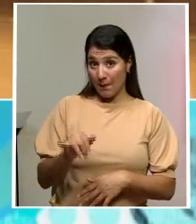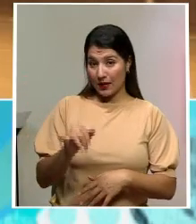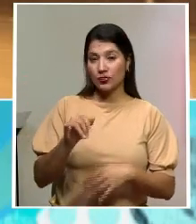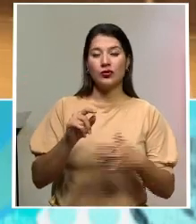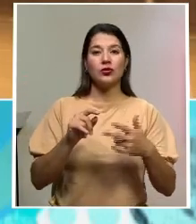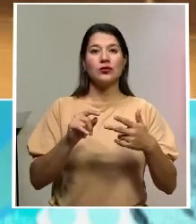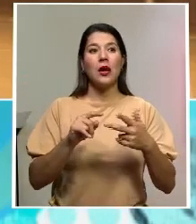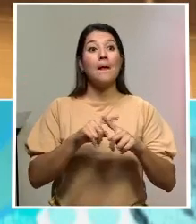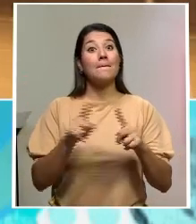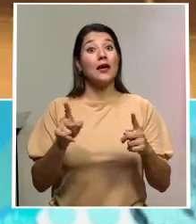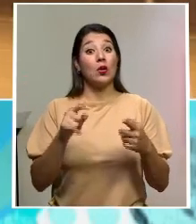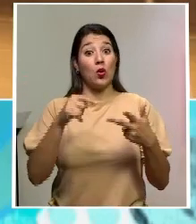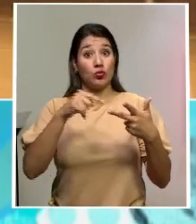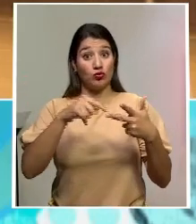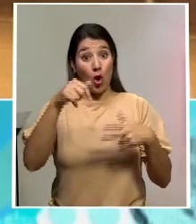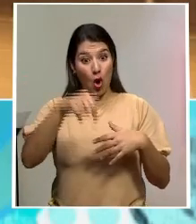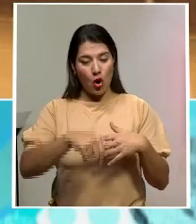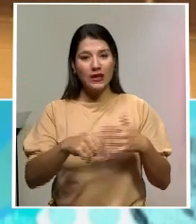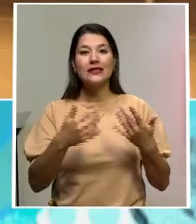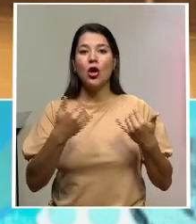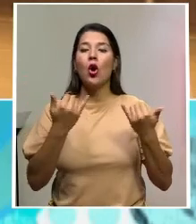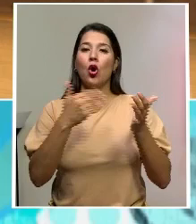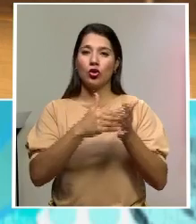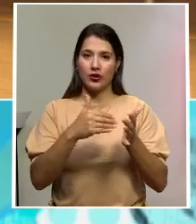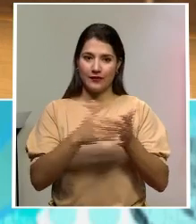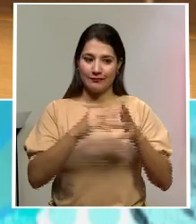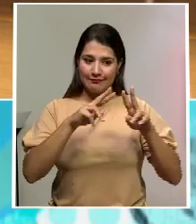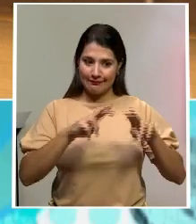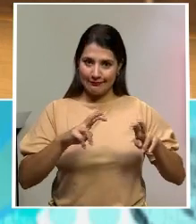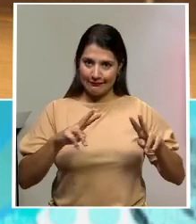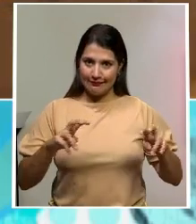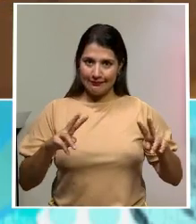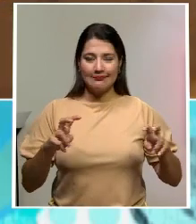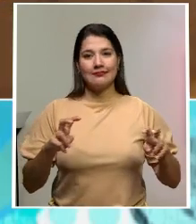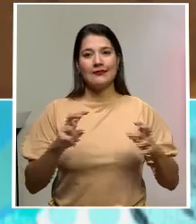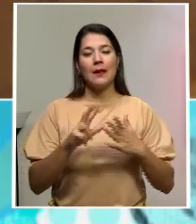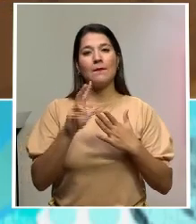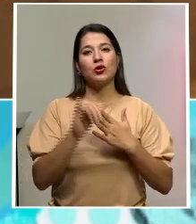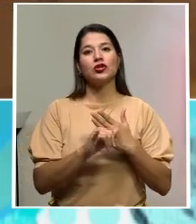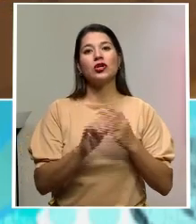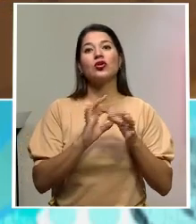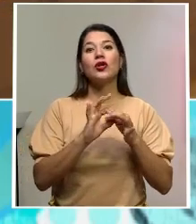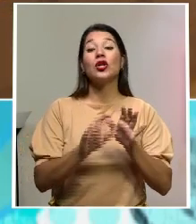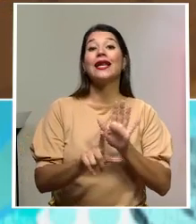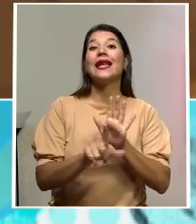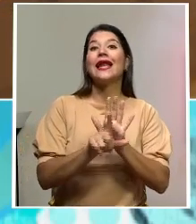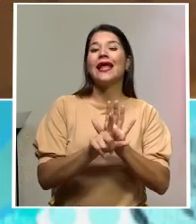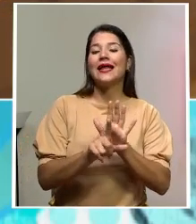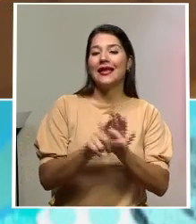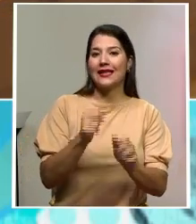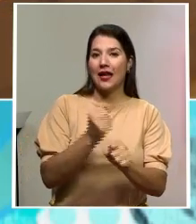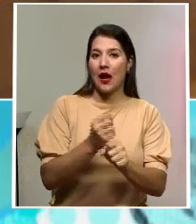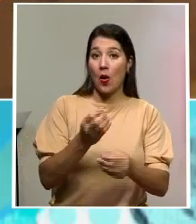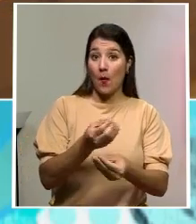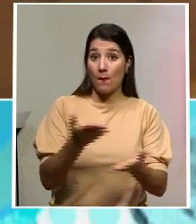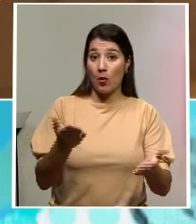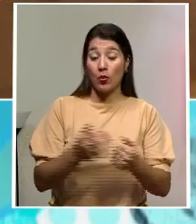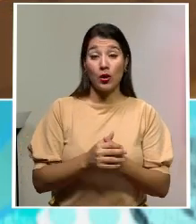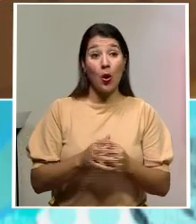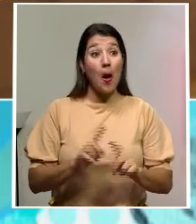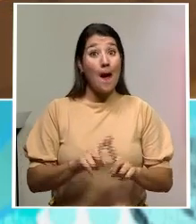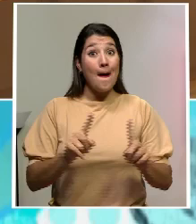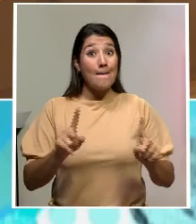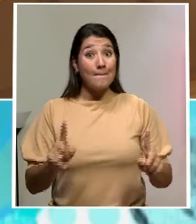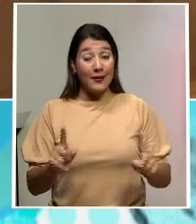tema. La situación evidentemente preocupa mucho a la oposición, por lo menos, que manifiesta que